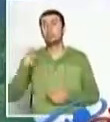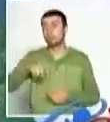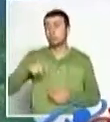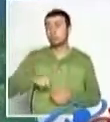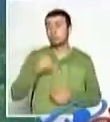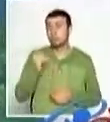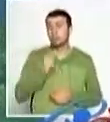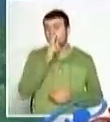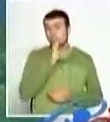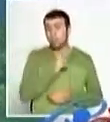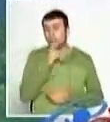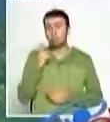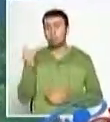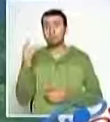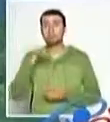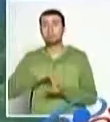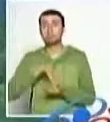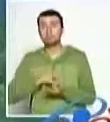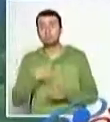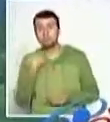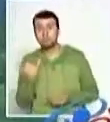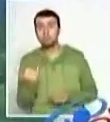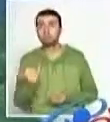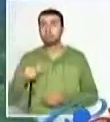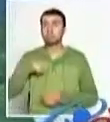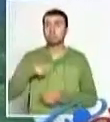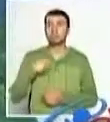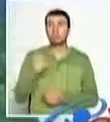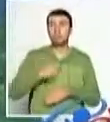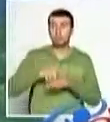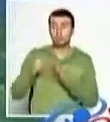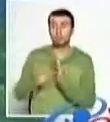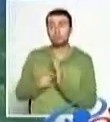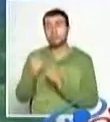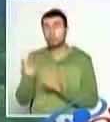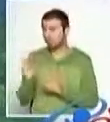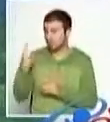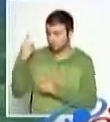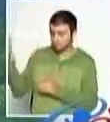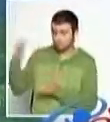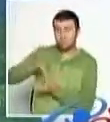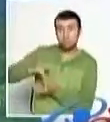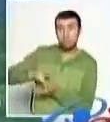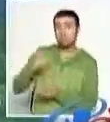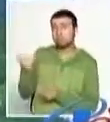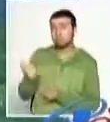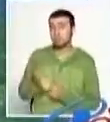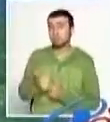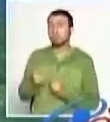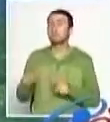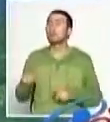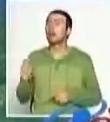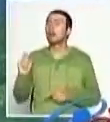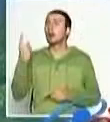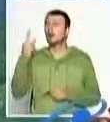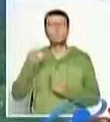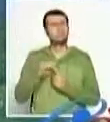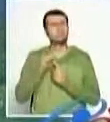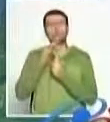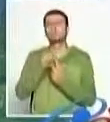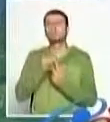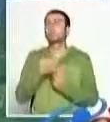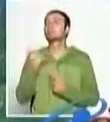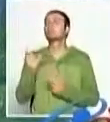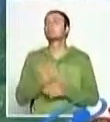del paciente, y la medicina integrativa nos da esa oportunidad. Ahora, hay algo fundamental que lo